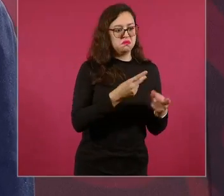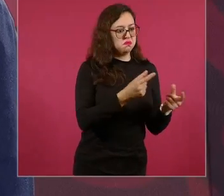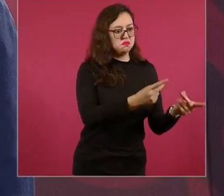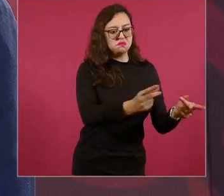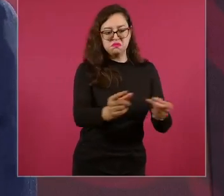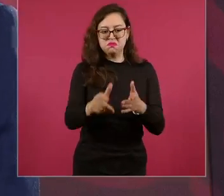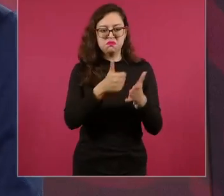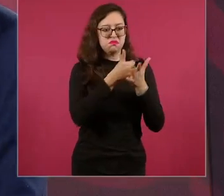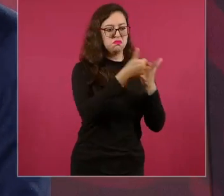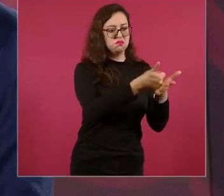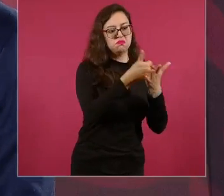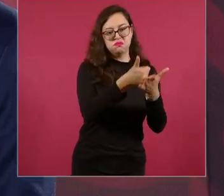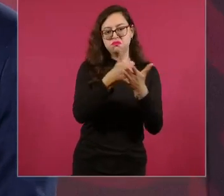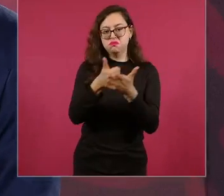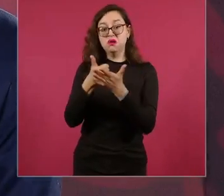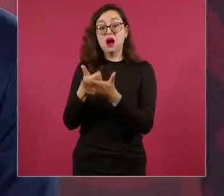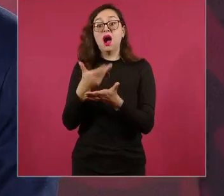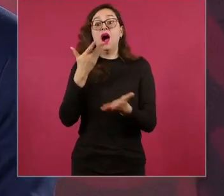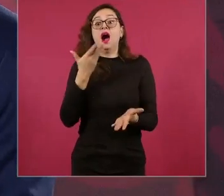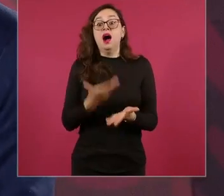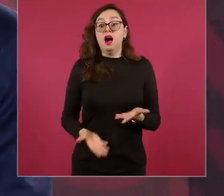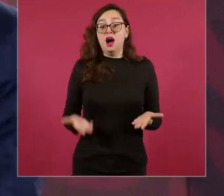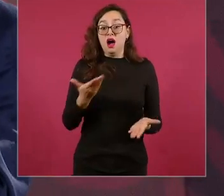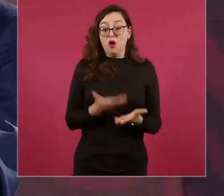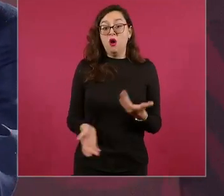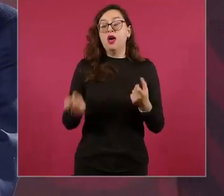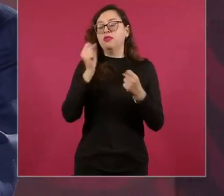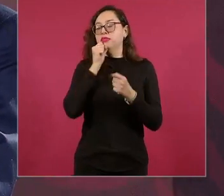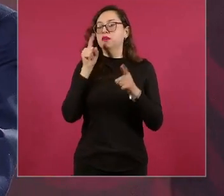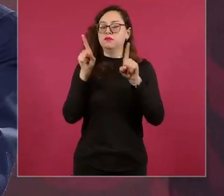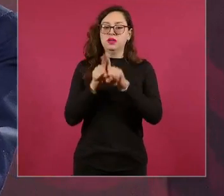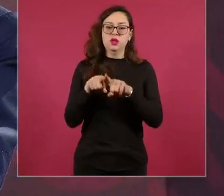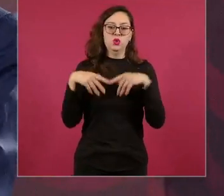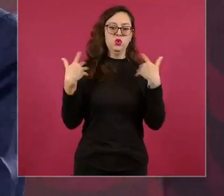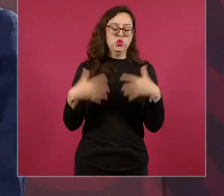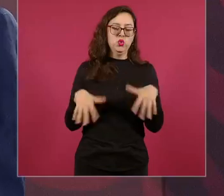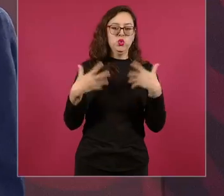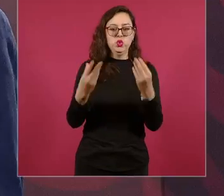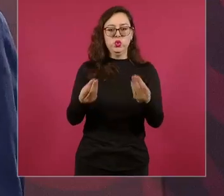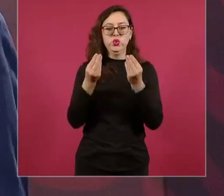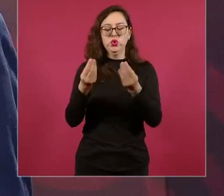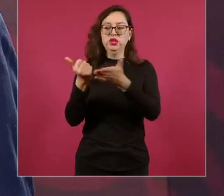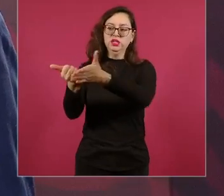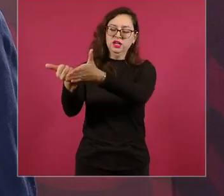y ahora nos están ayudando mucho también en el desarrollo